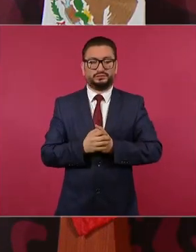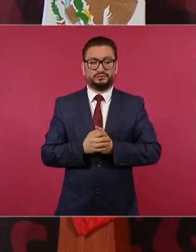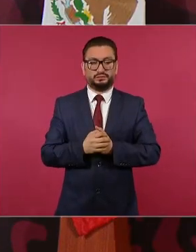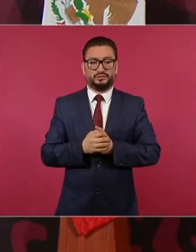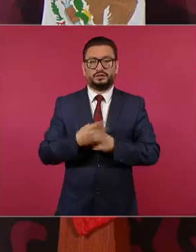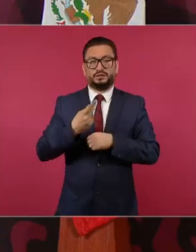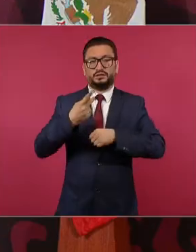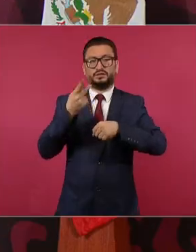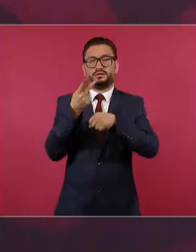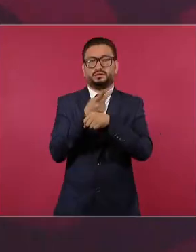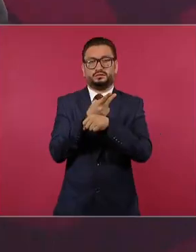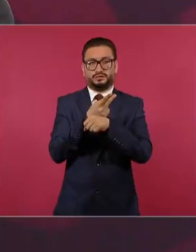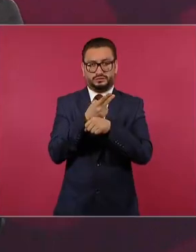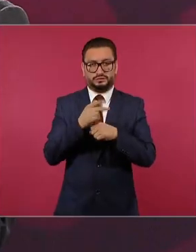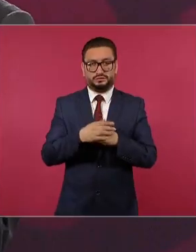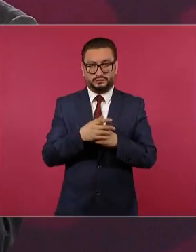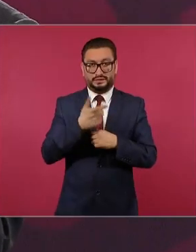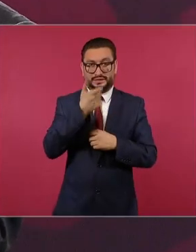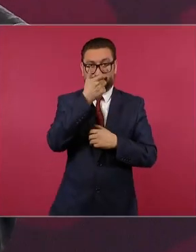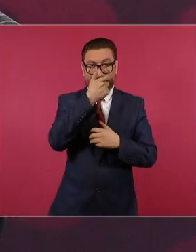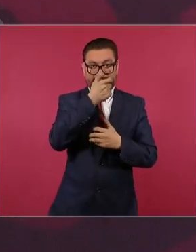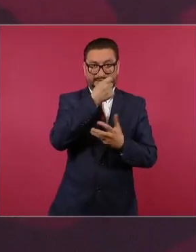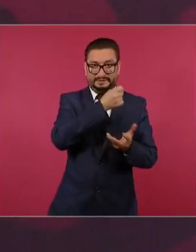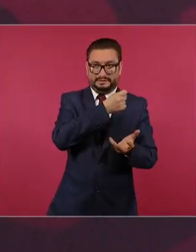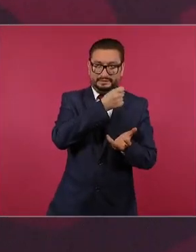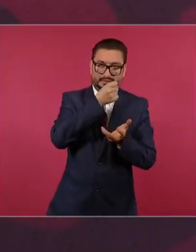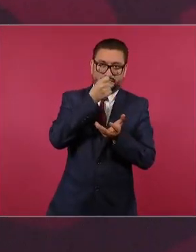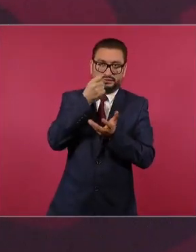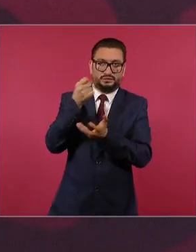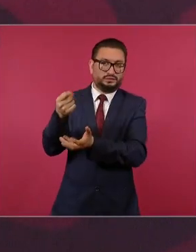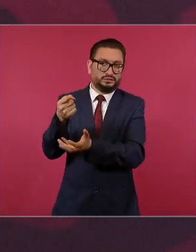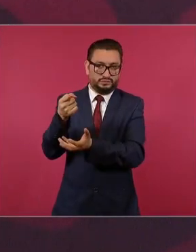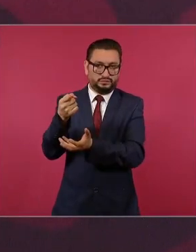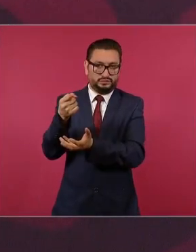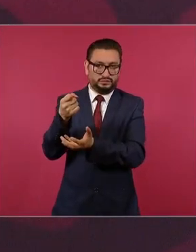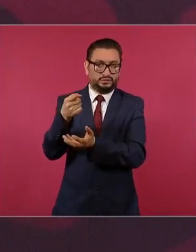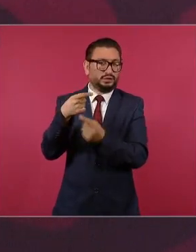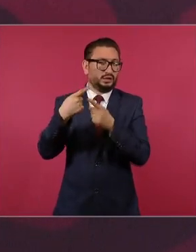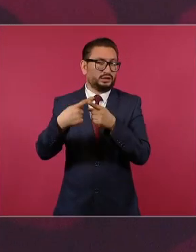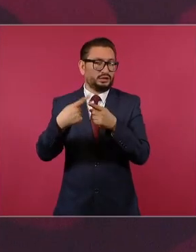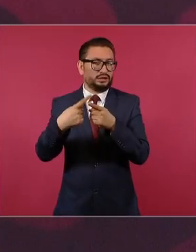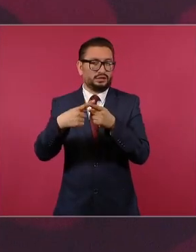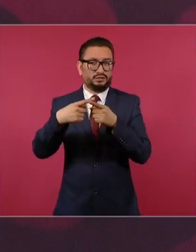¿Qué sucede? Que ese dinero se quede en aparatos.